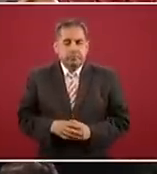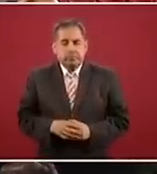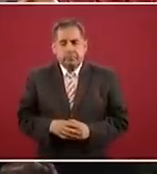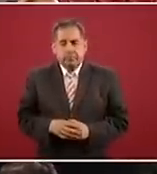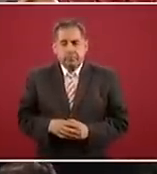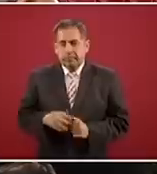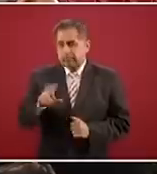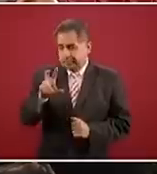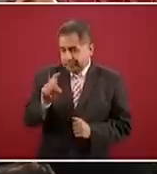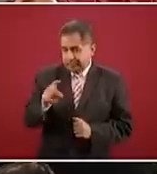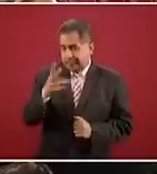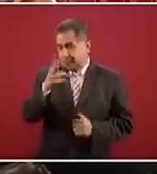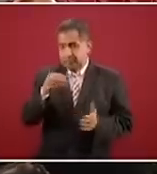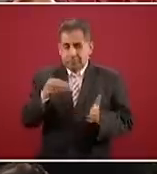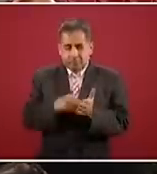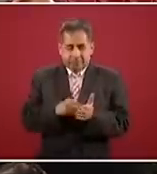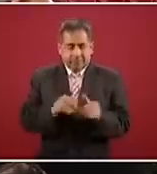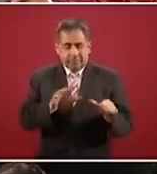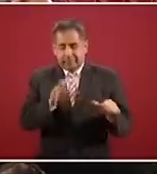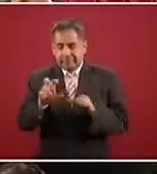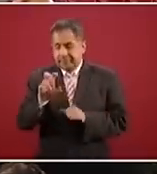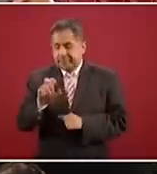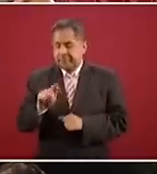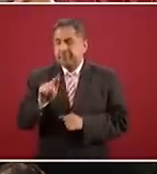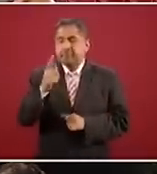perdón, de